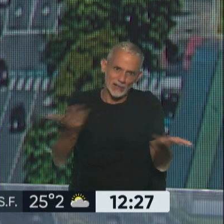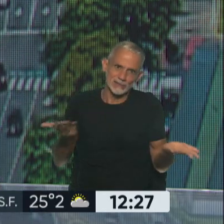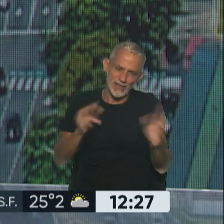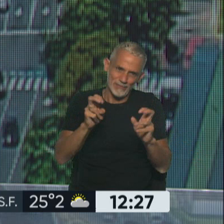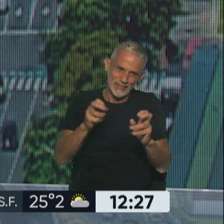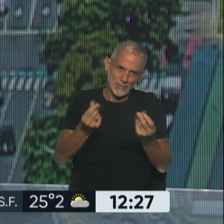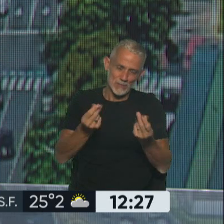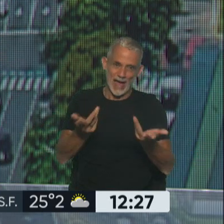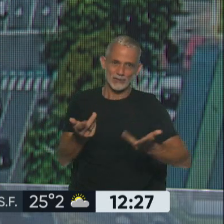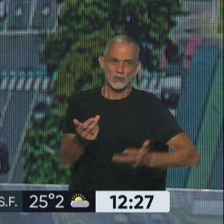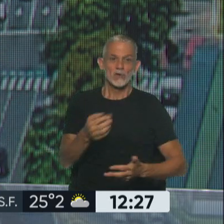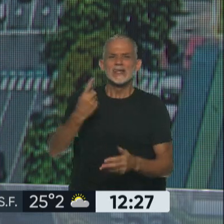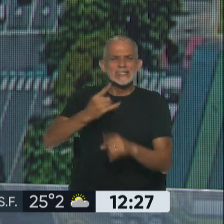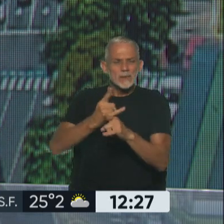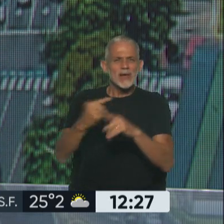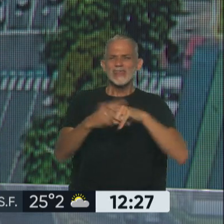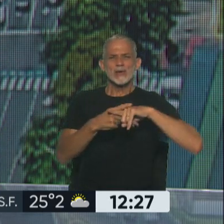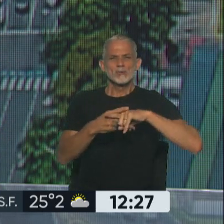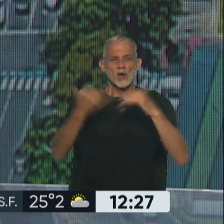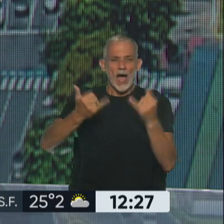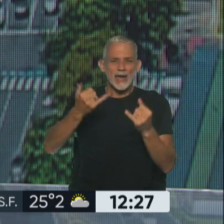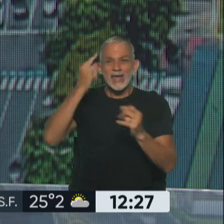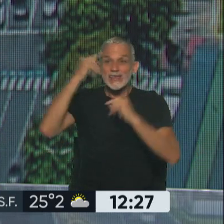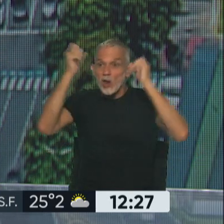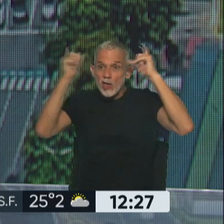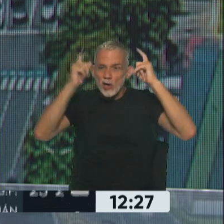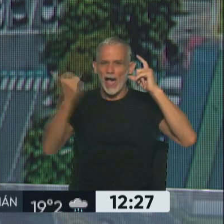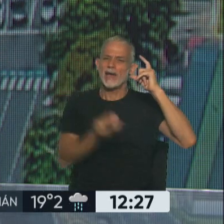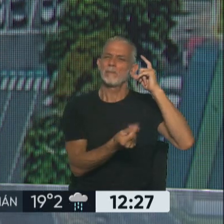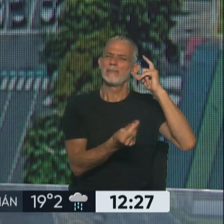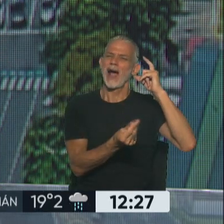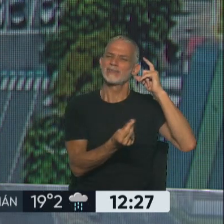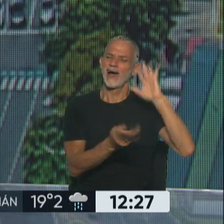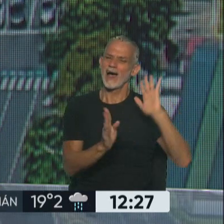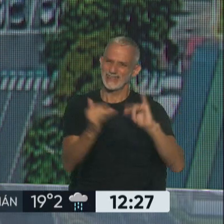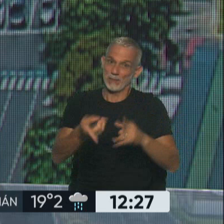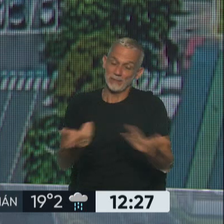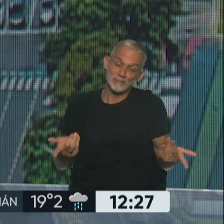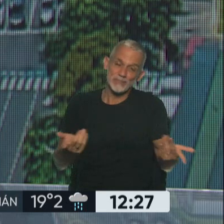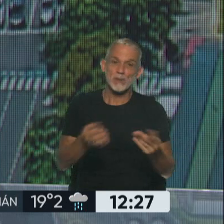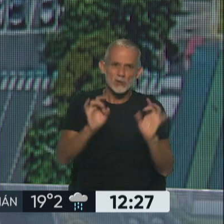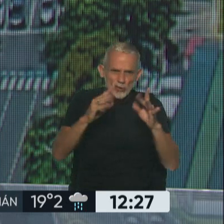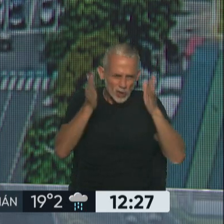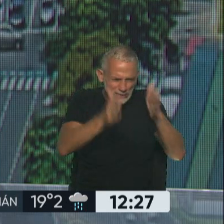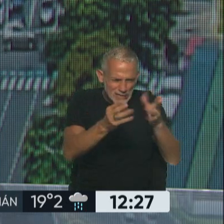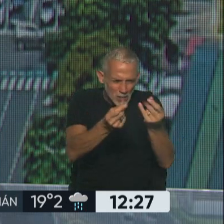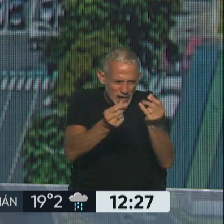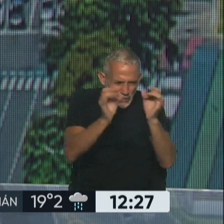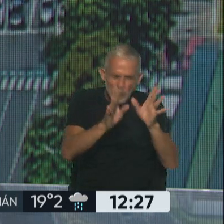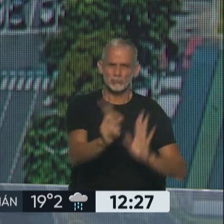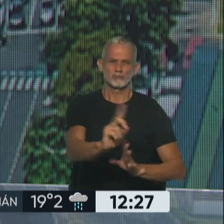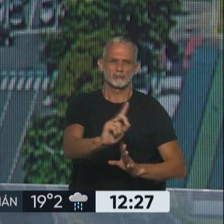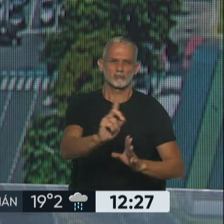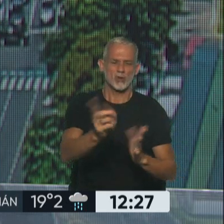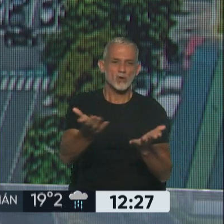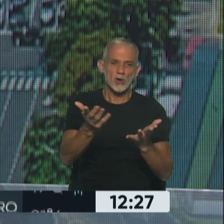detrás de toda discusión, nosotros decimos, siempre detrás de toda discusión ideológica hay una línea presupuestaria, Pero que no sea solo la línea presupuestaria, porque si no es